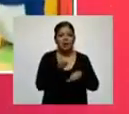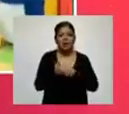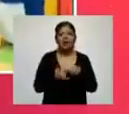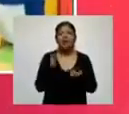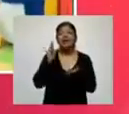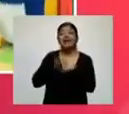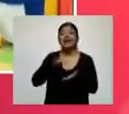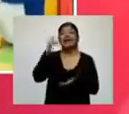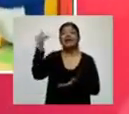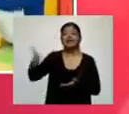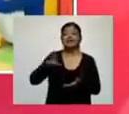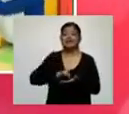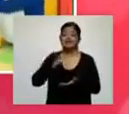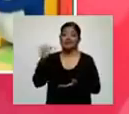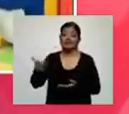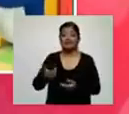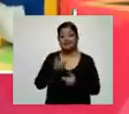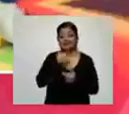¡Gracias!